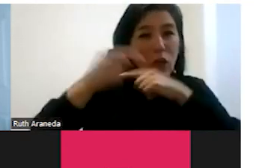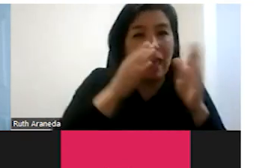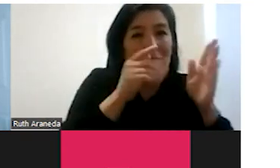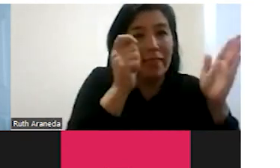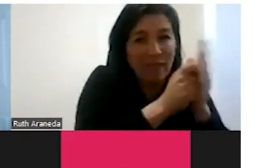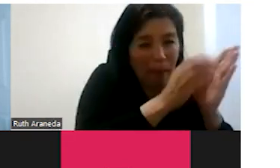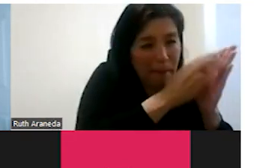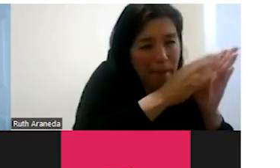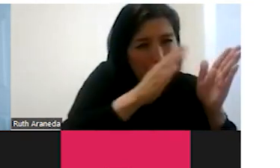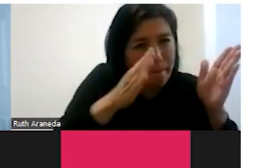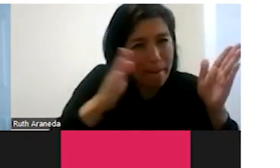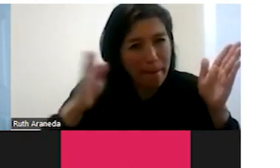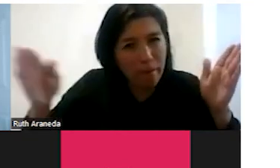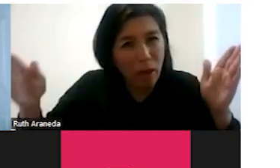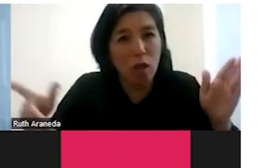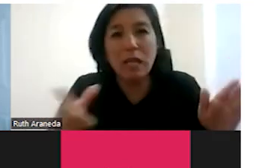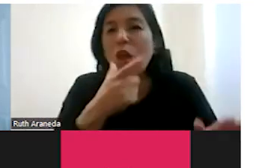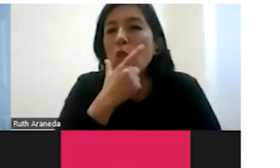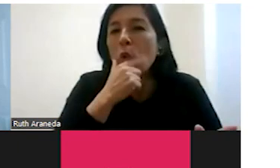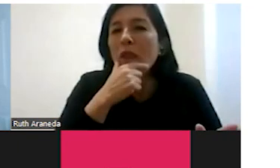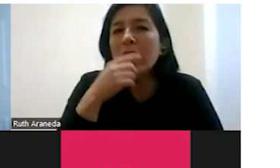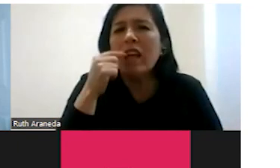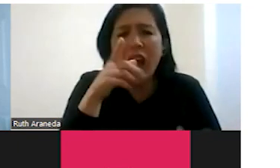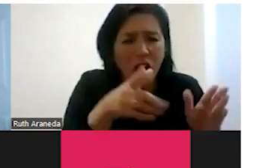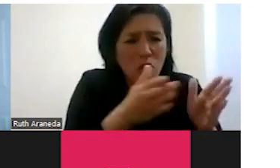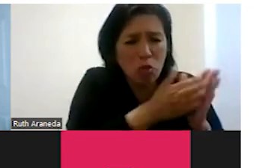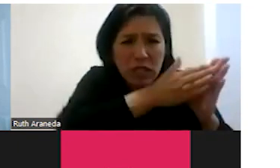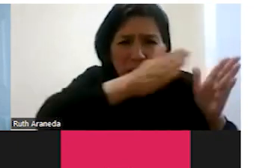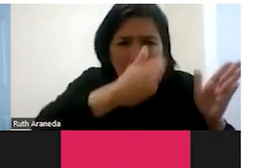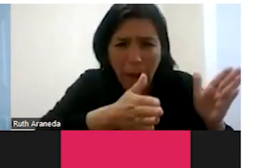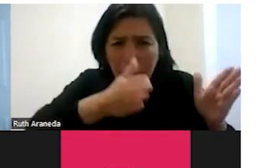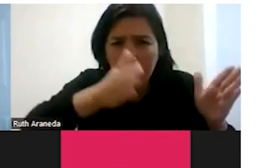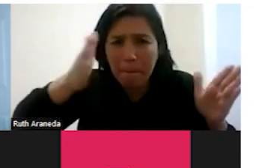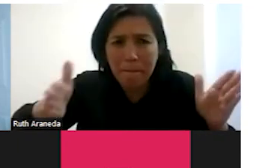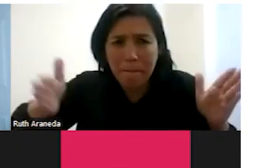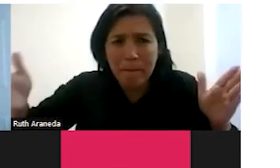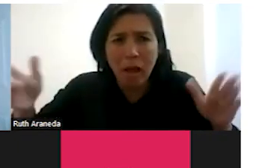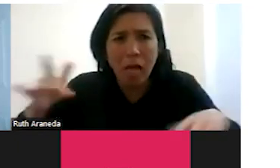me fijé que hay como un vacío entre la población... ¡Me pillaron!